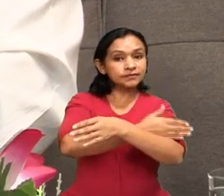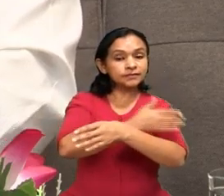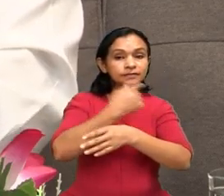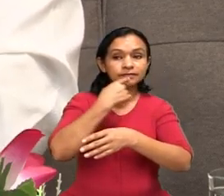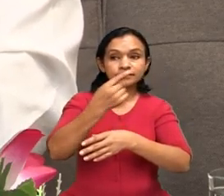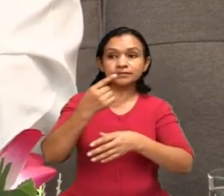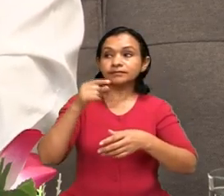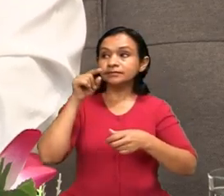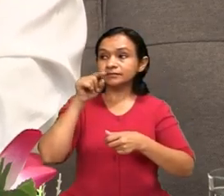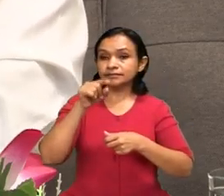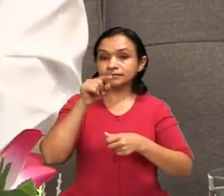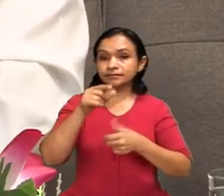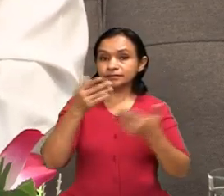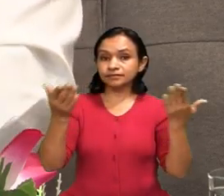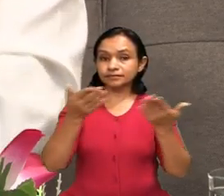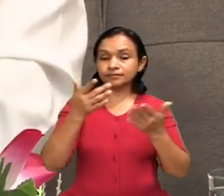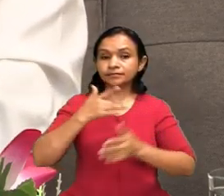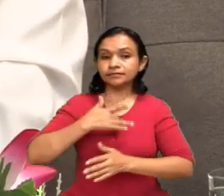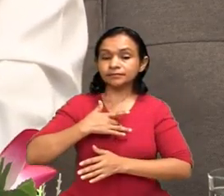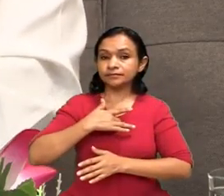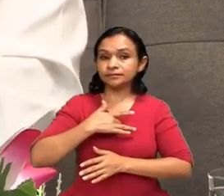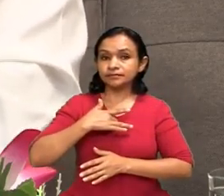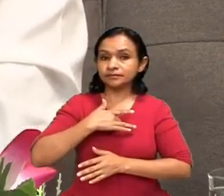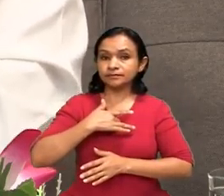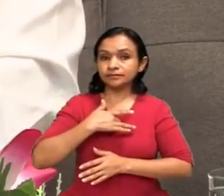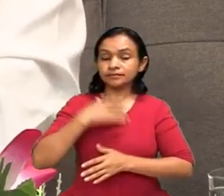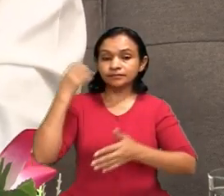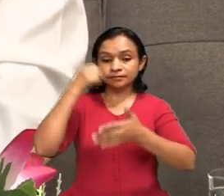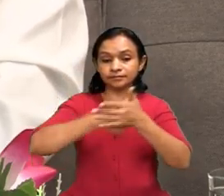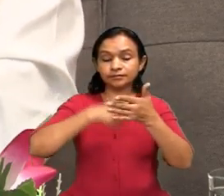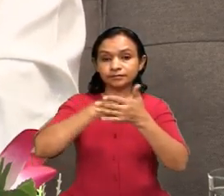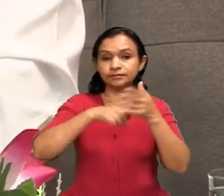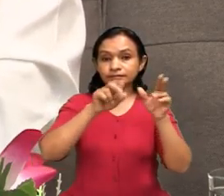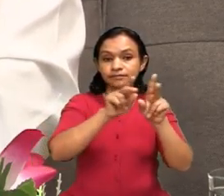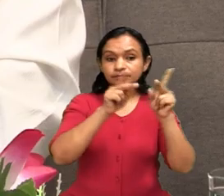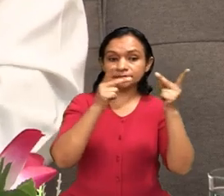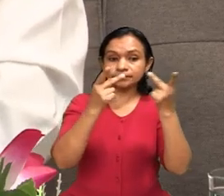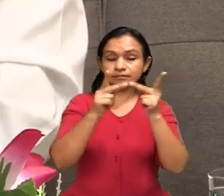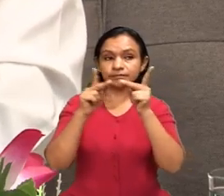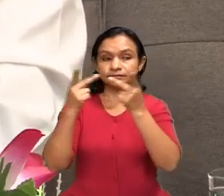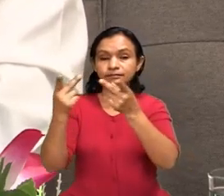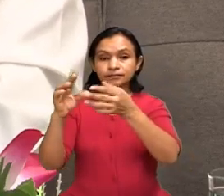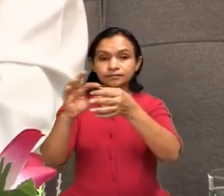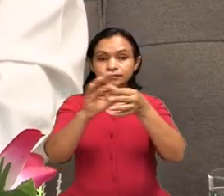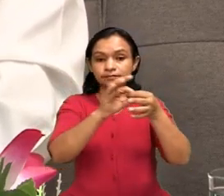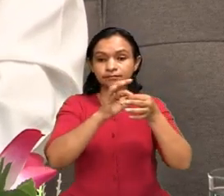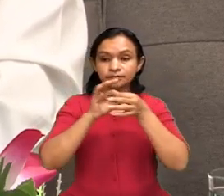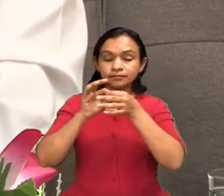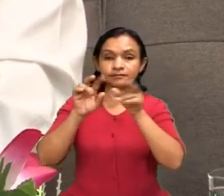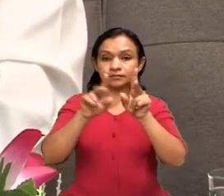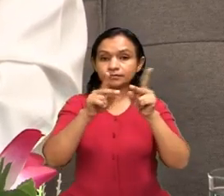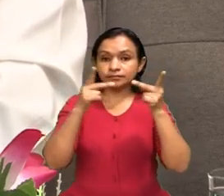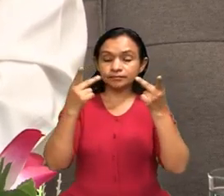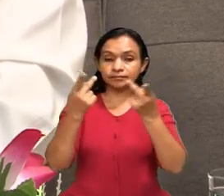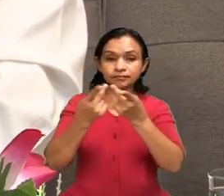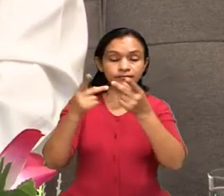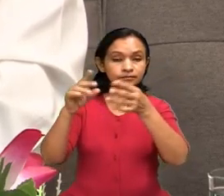Y es ahí la necesidad de la lucha de los pueblos, de la unidad de los pueblos, de esa